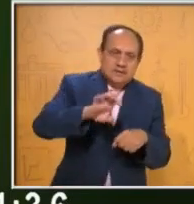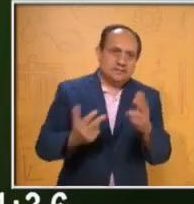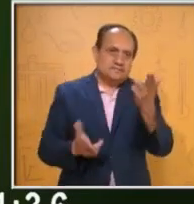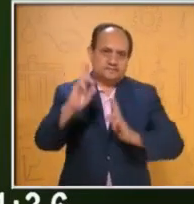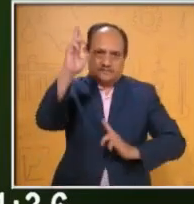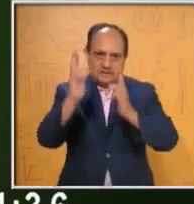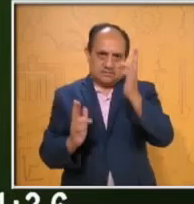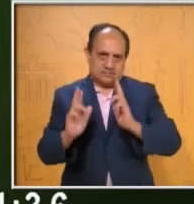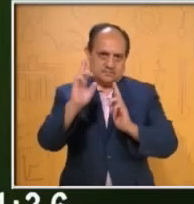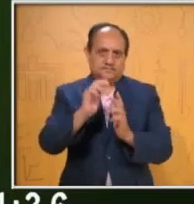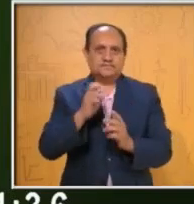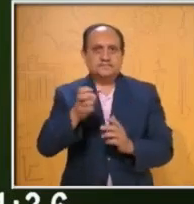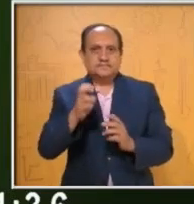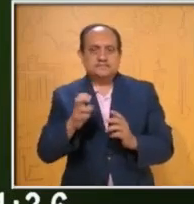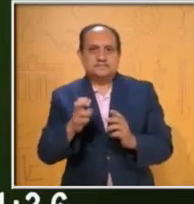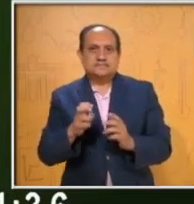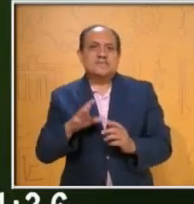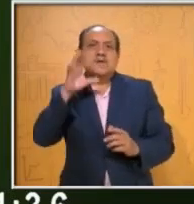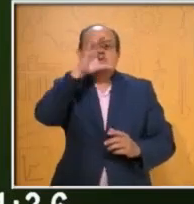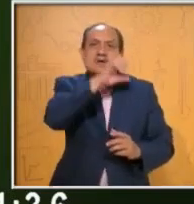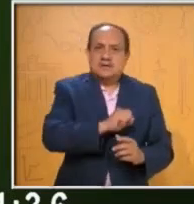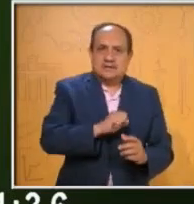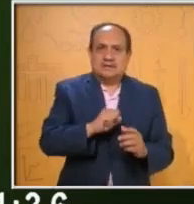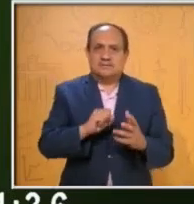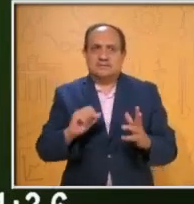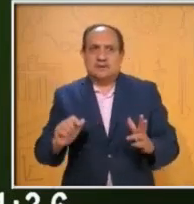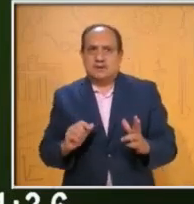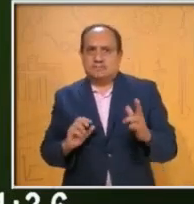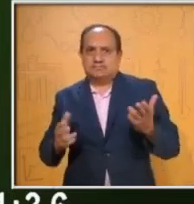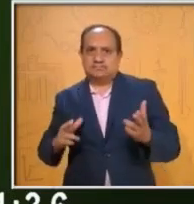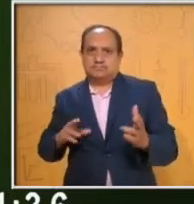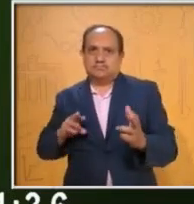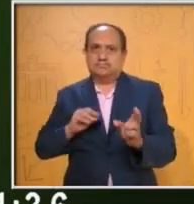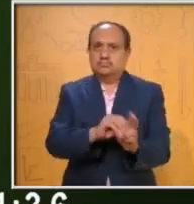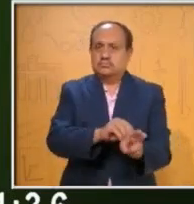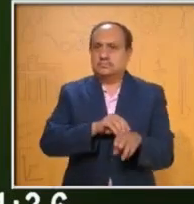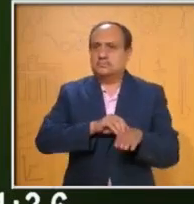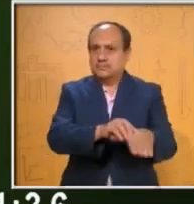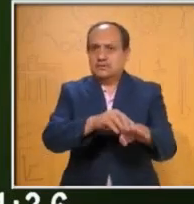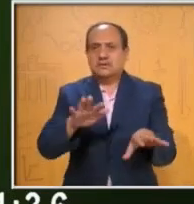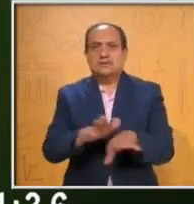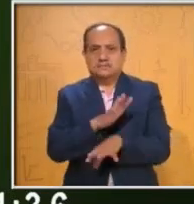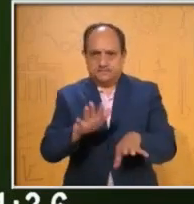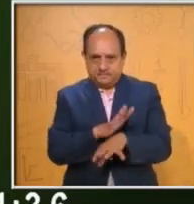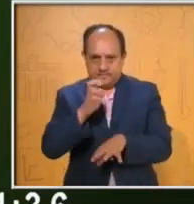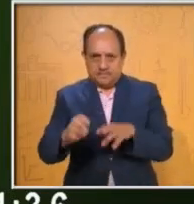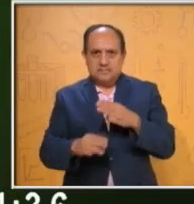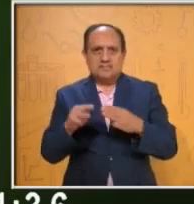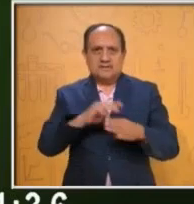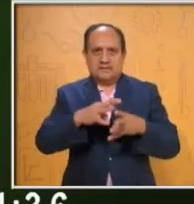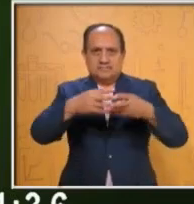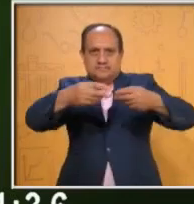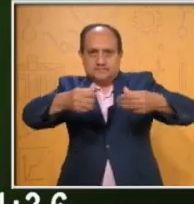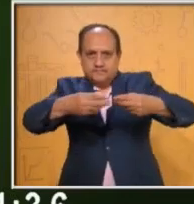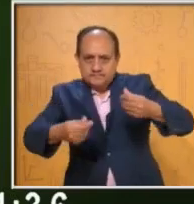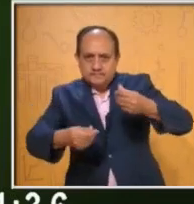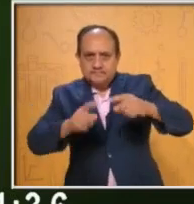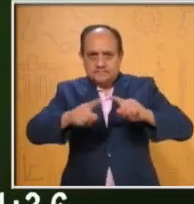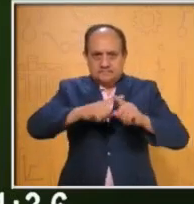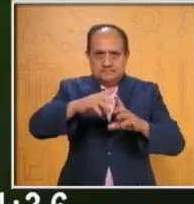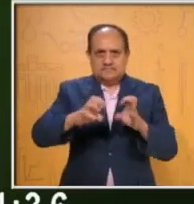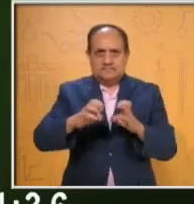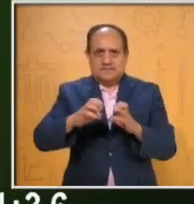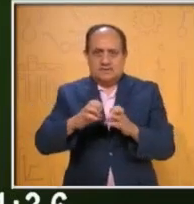gaseoso. El calor no solo genera movimiento, también produce cambios en los materiales. En el bloque